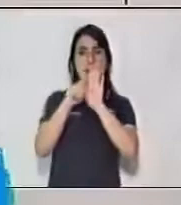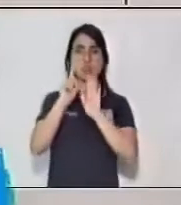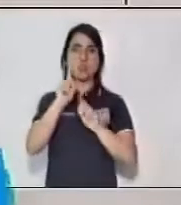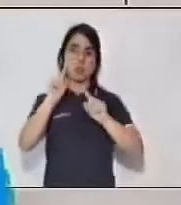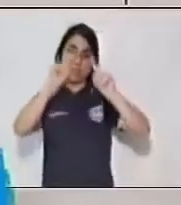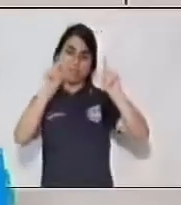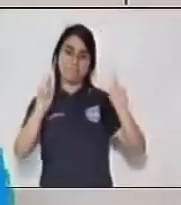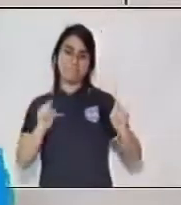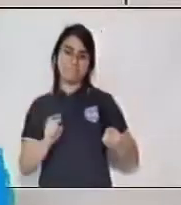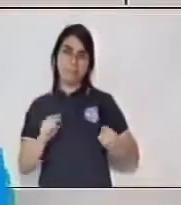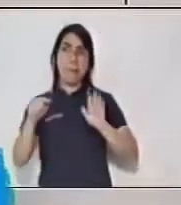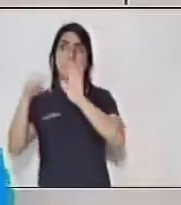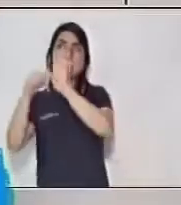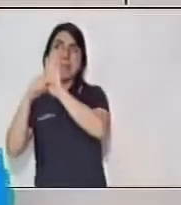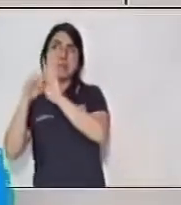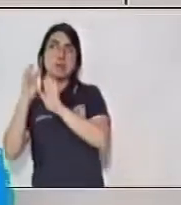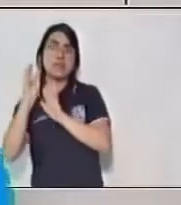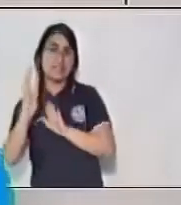por 3, 3.